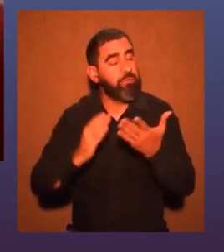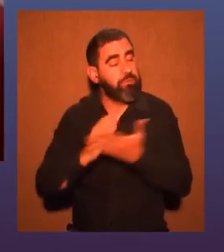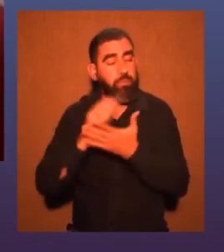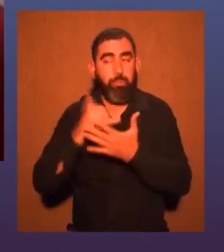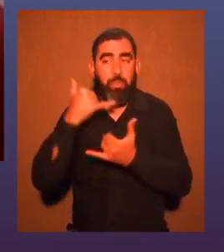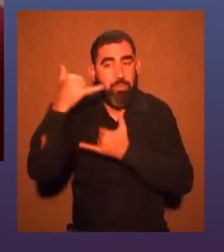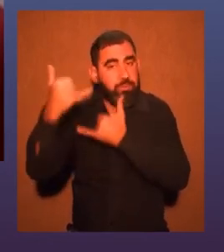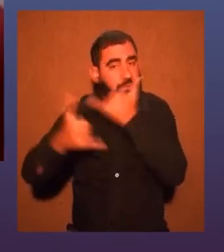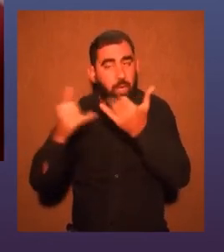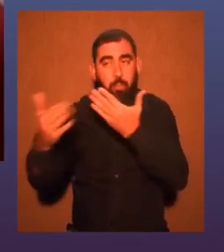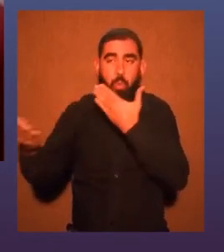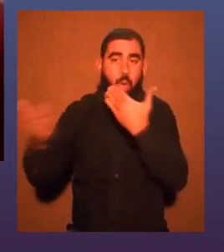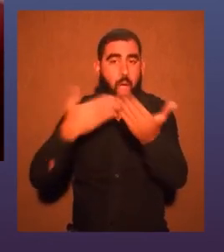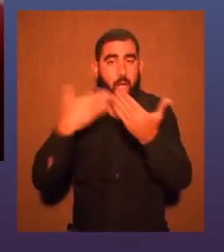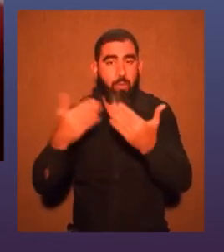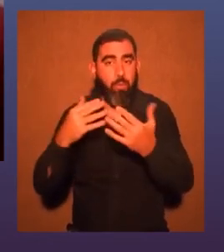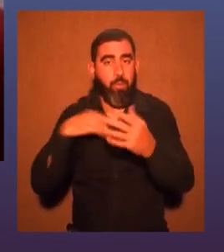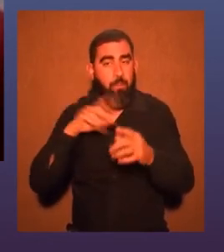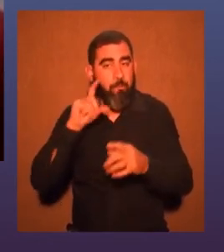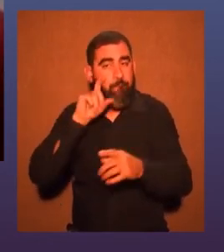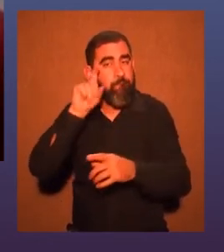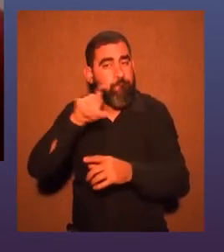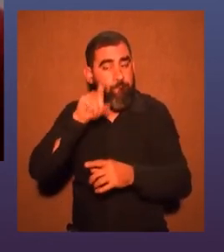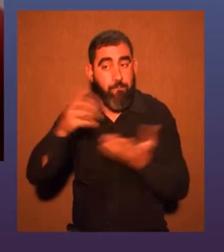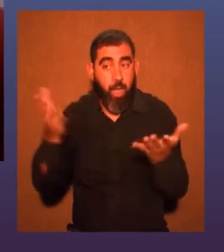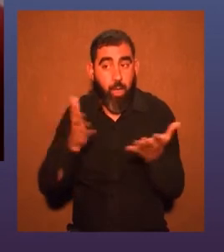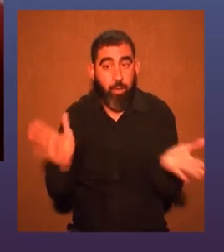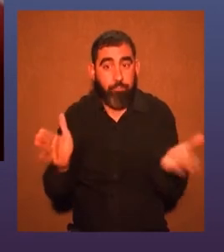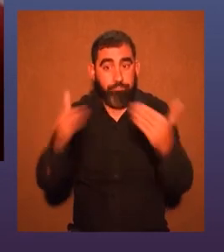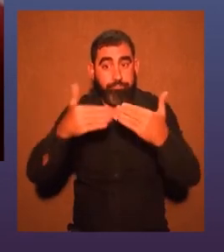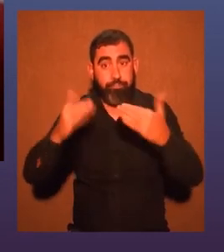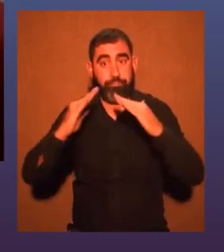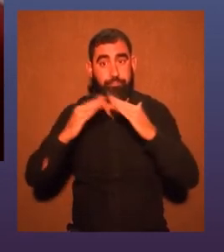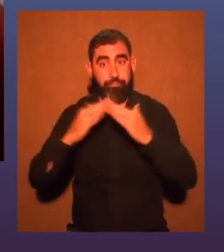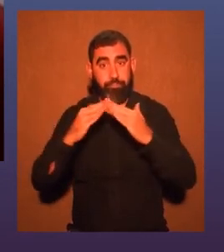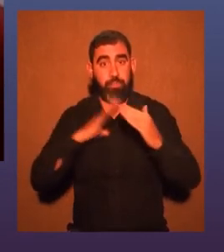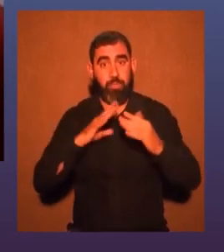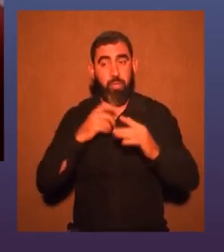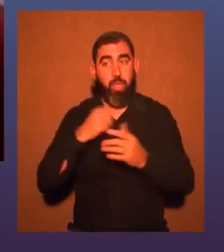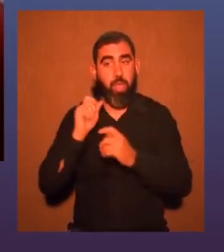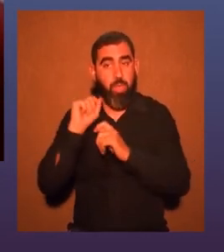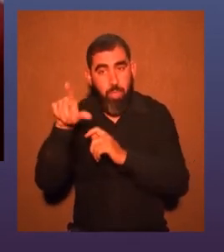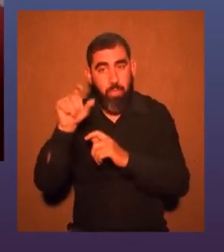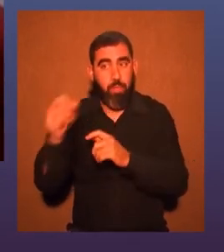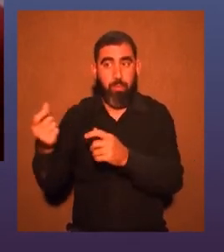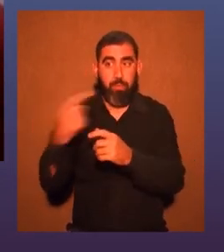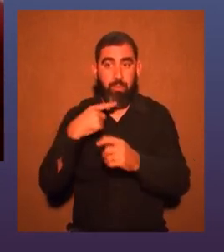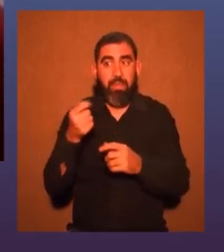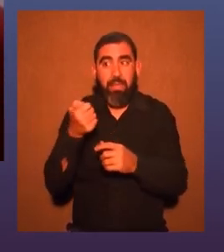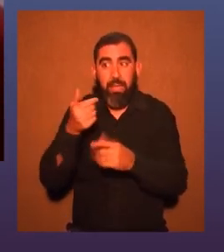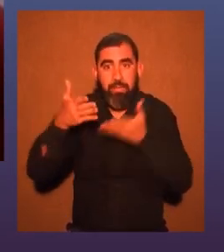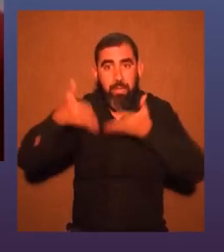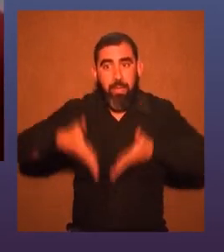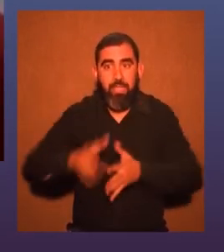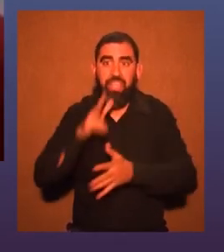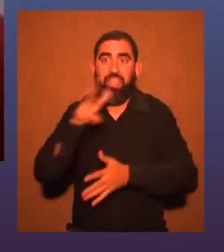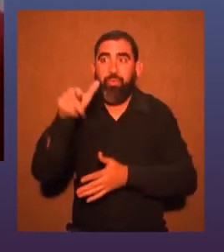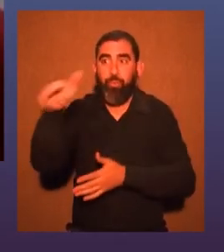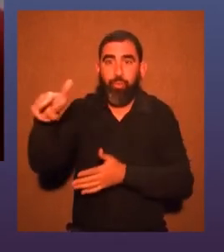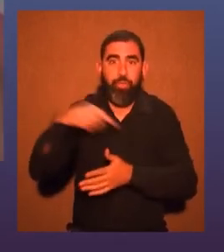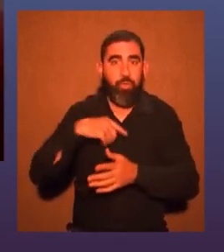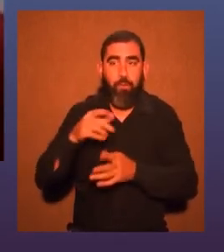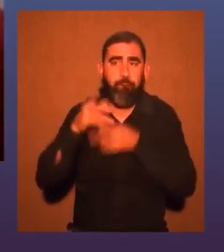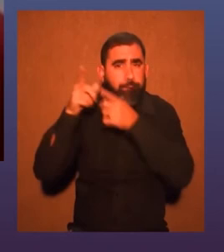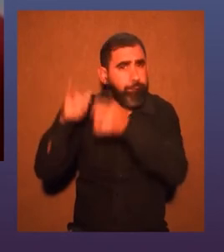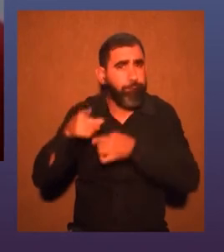o sea, es una, con esta obsesión de la cuarentena, yo lo atomizaba con cosas, él me devolvía, y él estaba a punto de ser padre, por ejemplo, y entonces